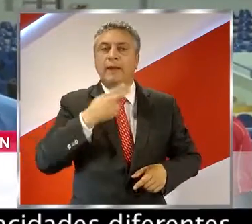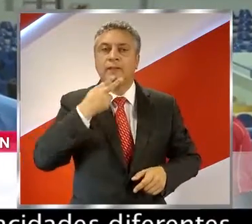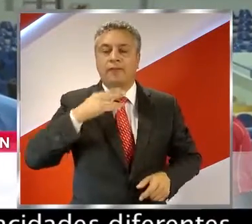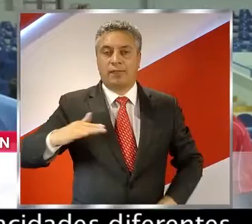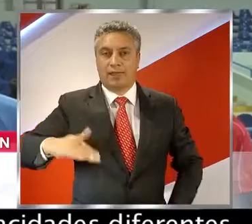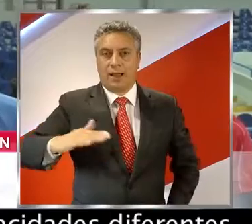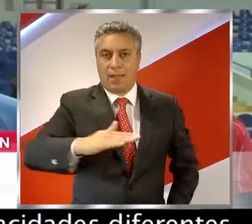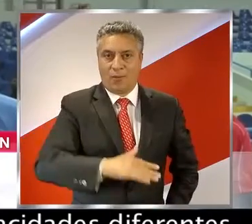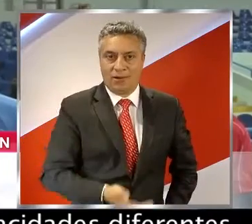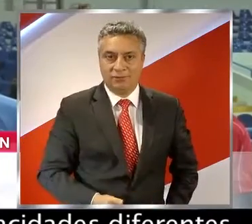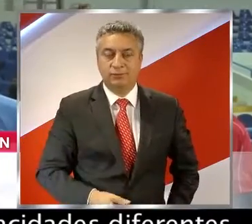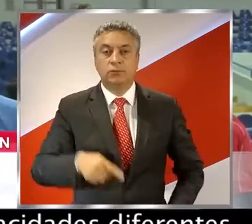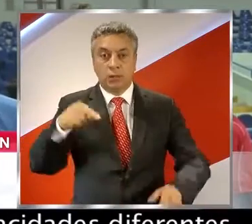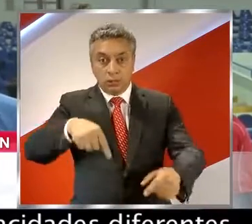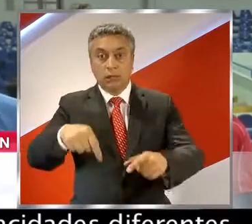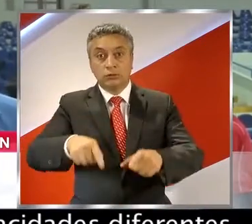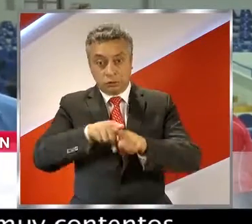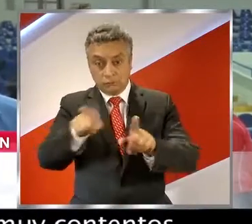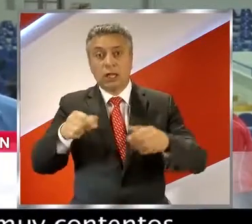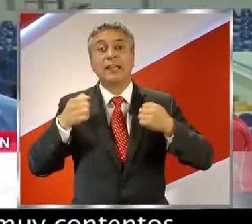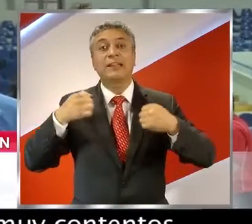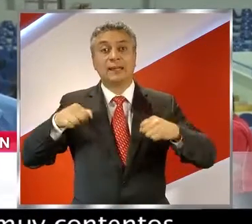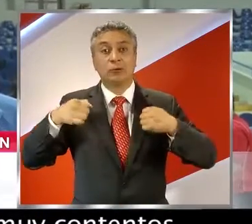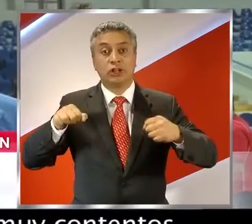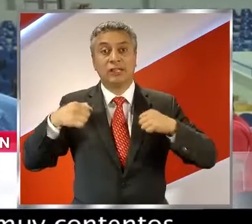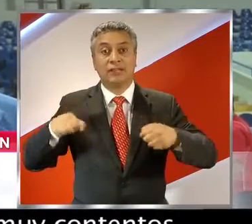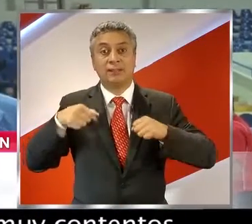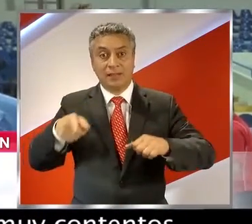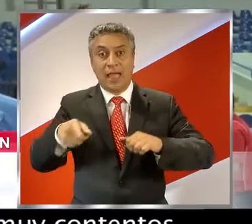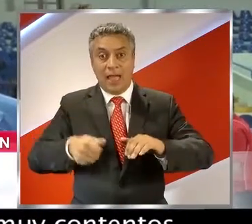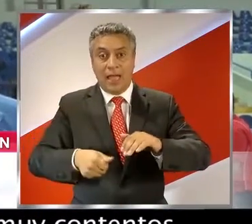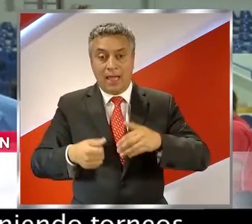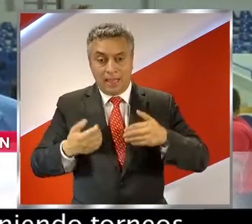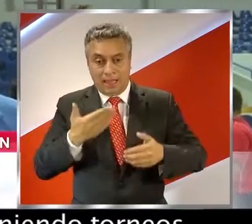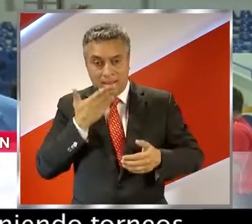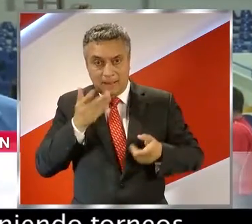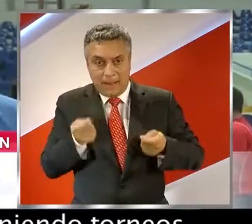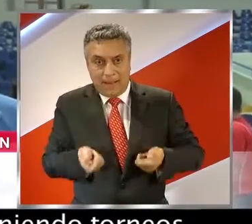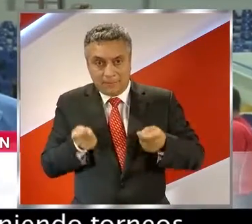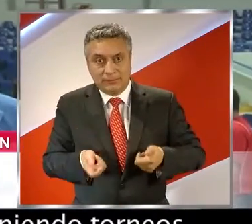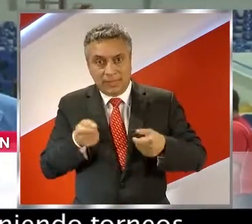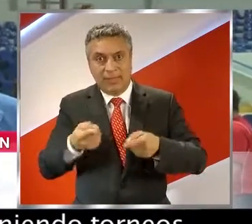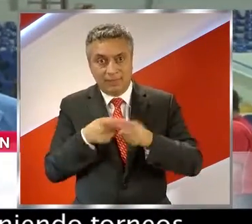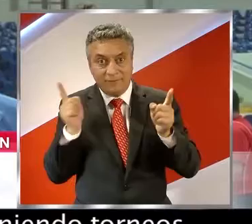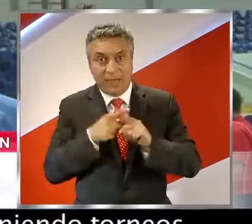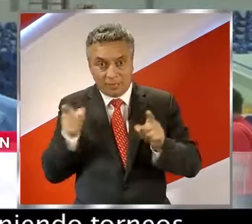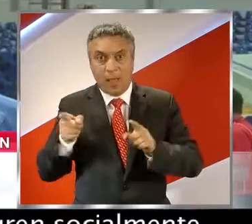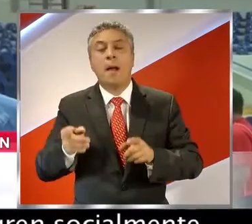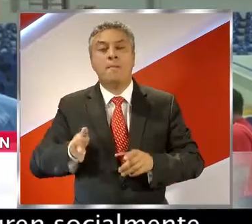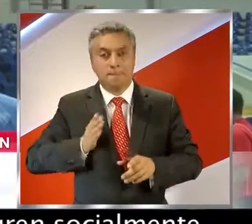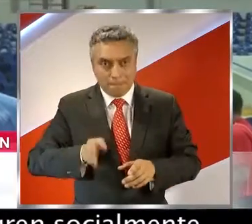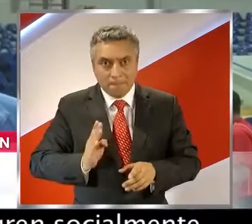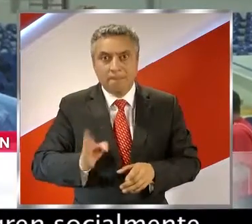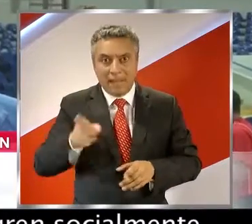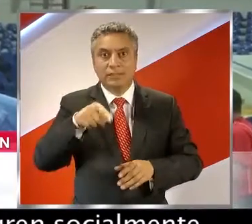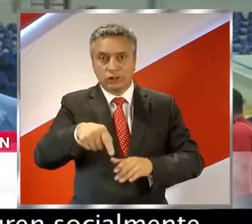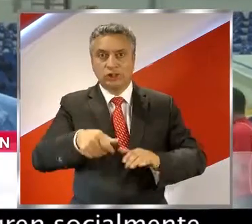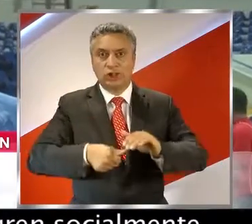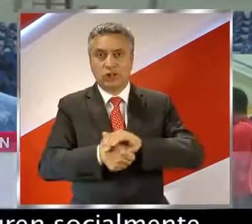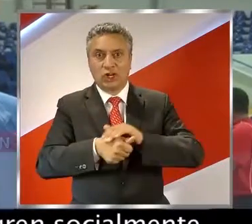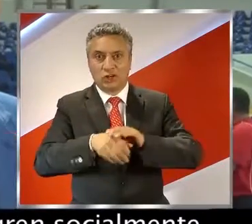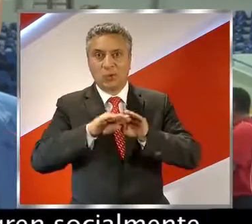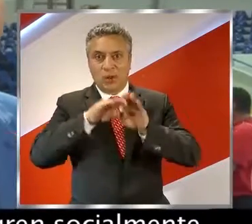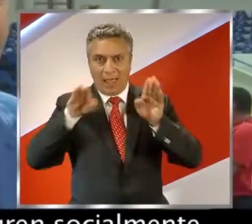los deportistas con capacidades diferentes a La Tortuga, lo que nos tiene muy contentos, y es de esperar que sigamos teniendo torneos y espacios para que